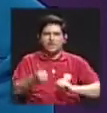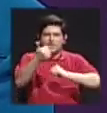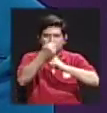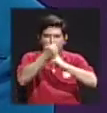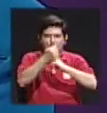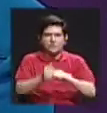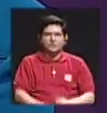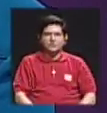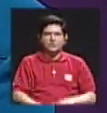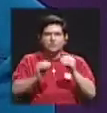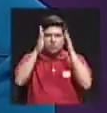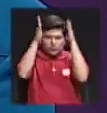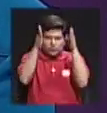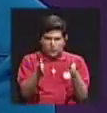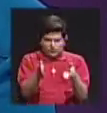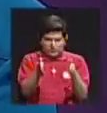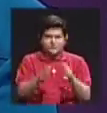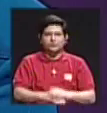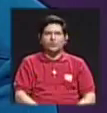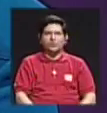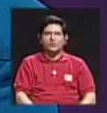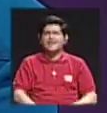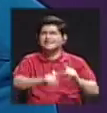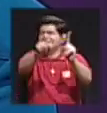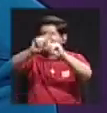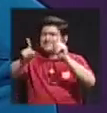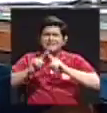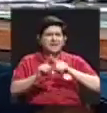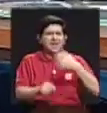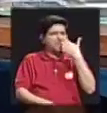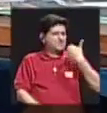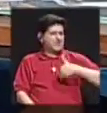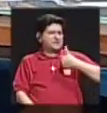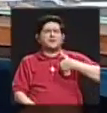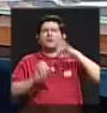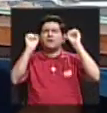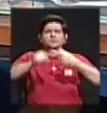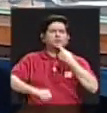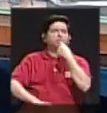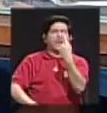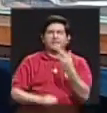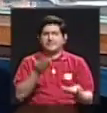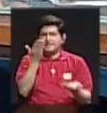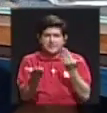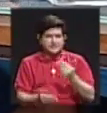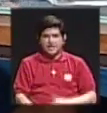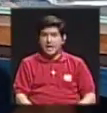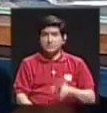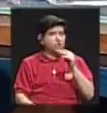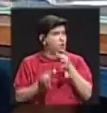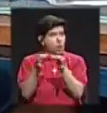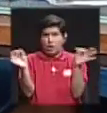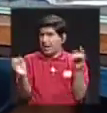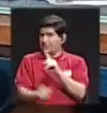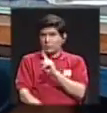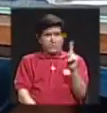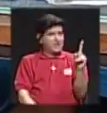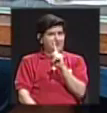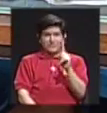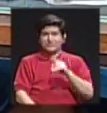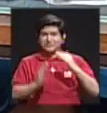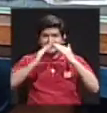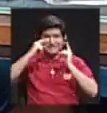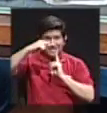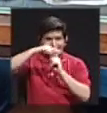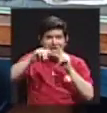el pago de los docentes, una gran cantidad de privilegios que podríamos señalar no son de gratis. Es decir, para uh-huh. que la